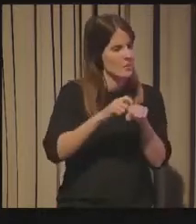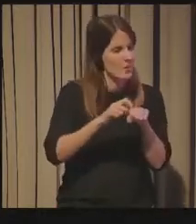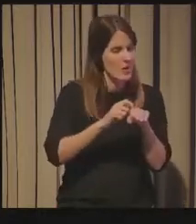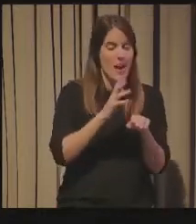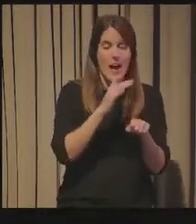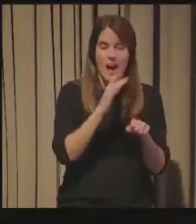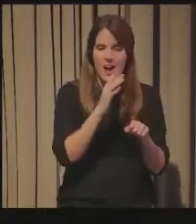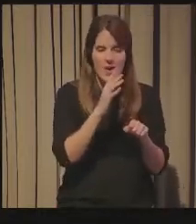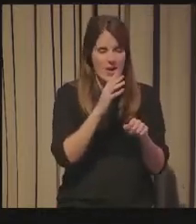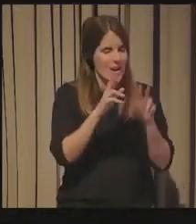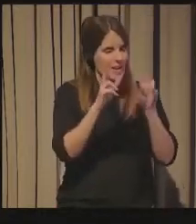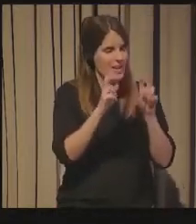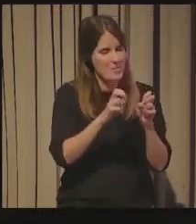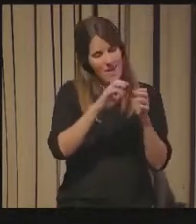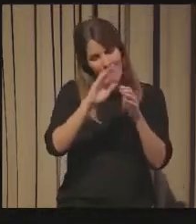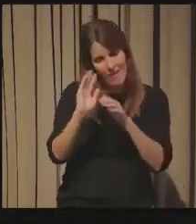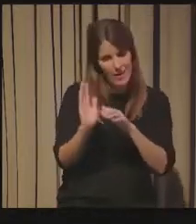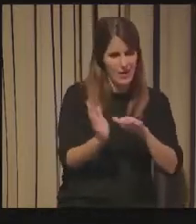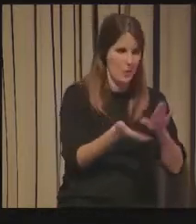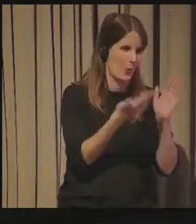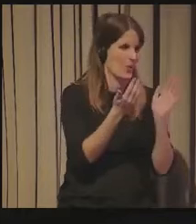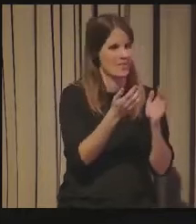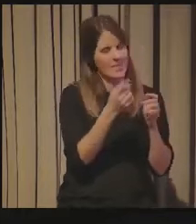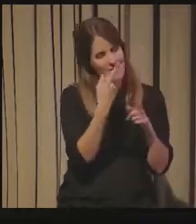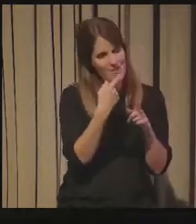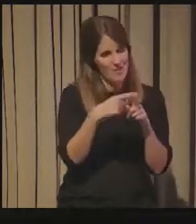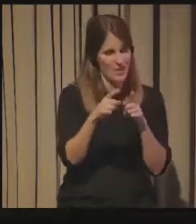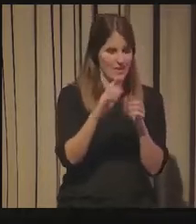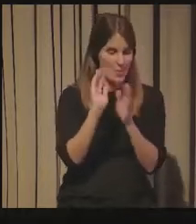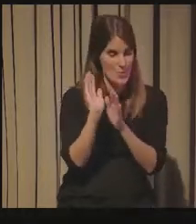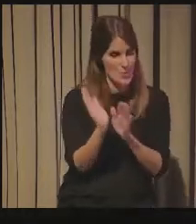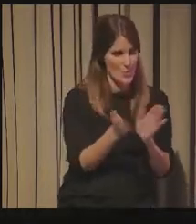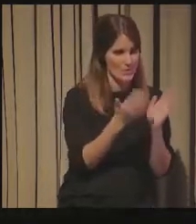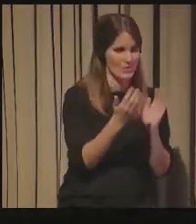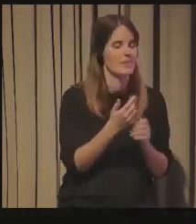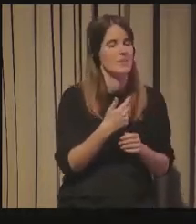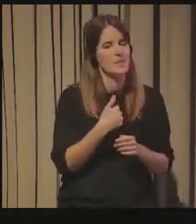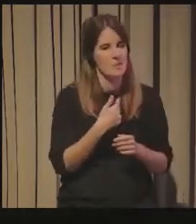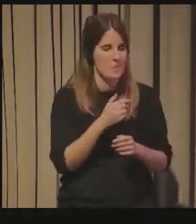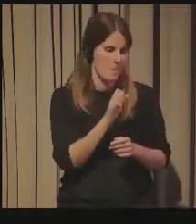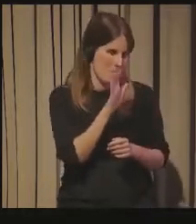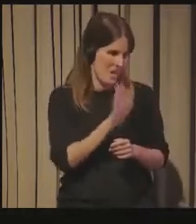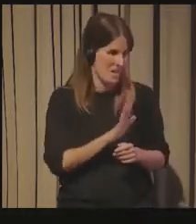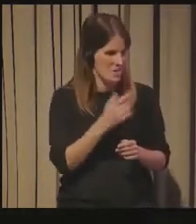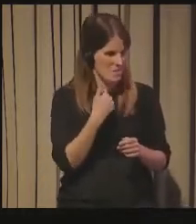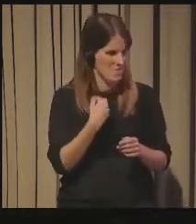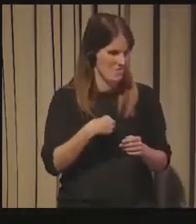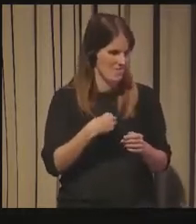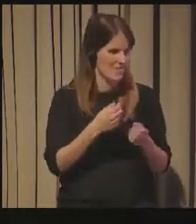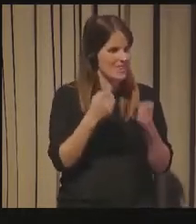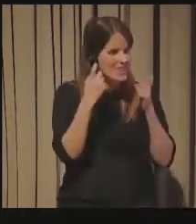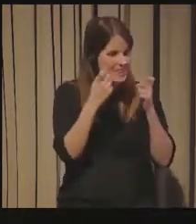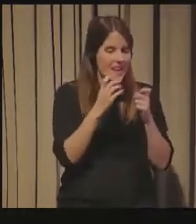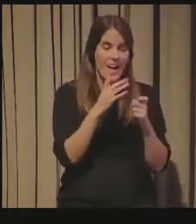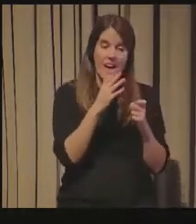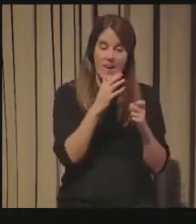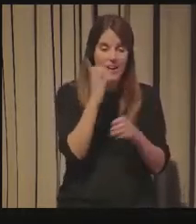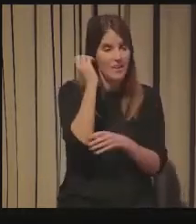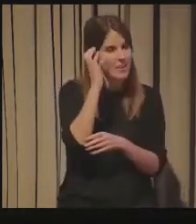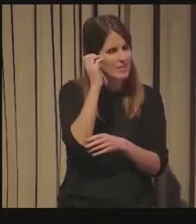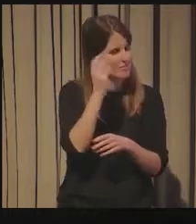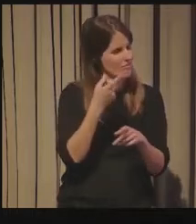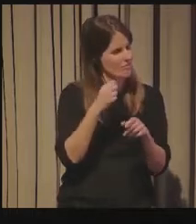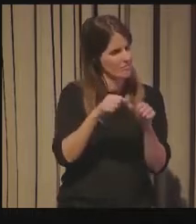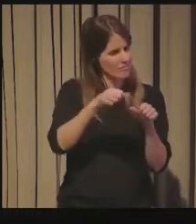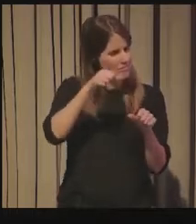algo totalmente diferente, y digamos que esto sea exactamente lo mismo, pero un tanto diferente. Pero, bueno, quiero deciros lo